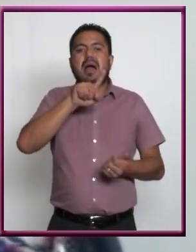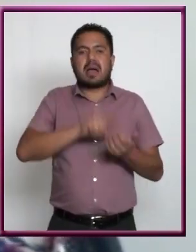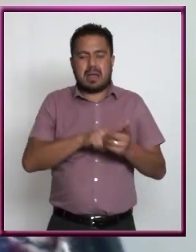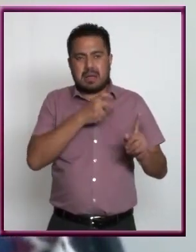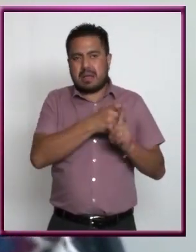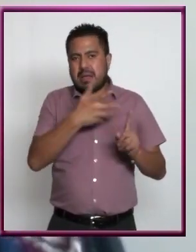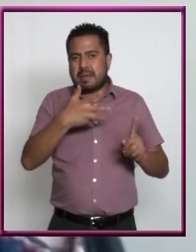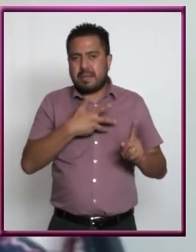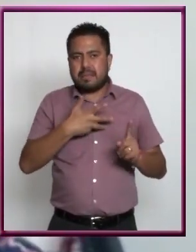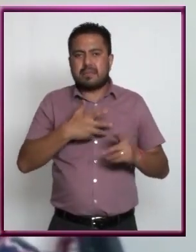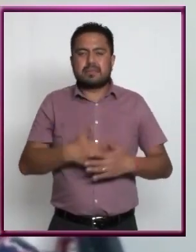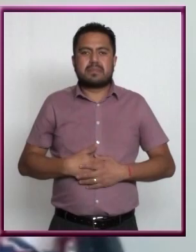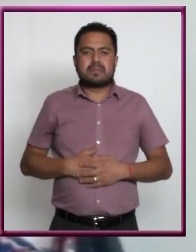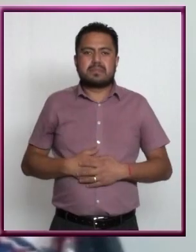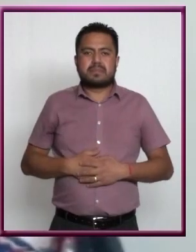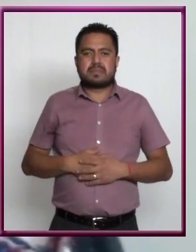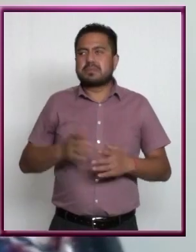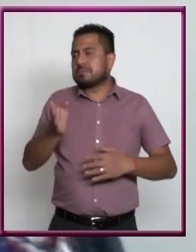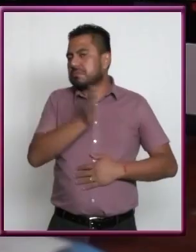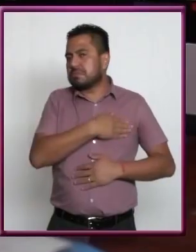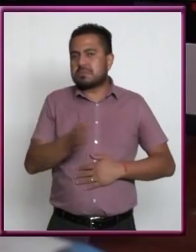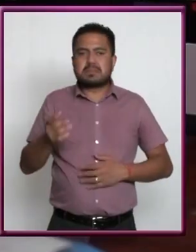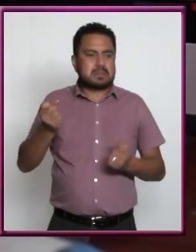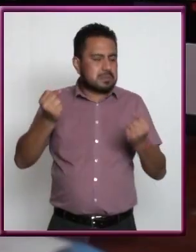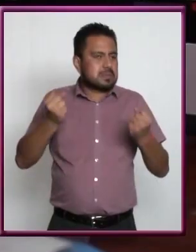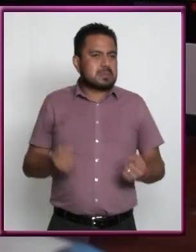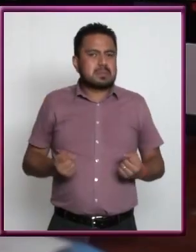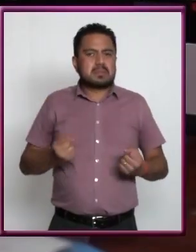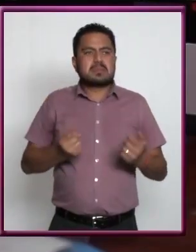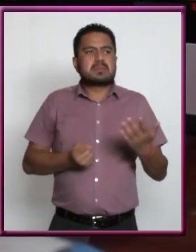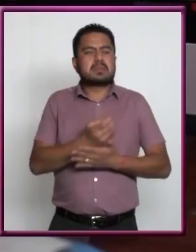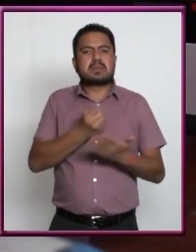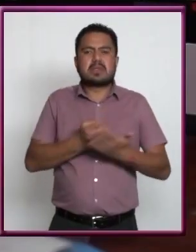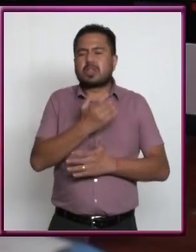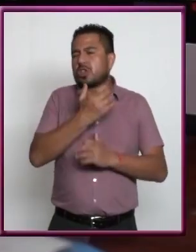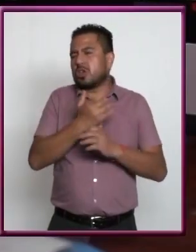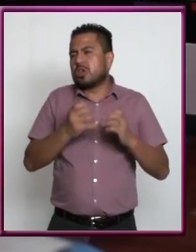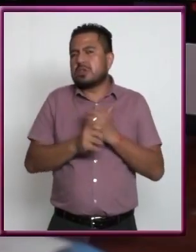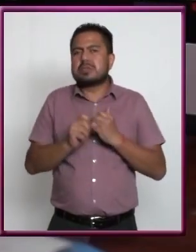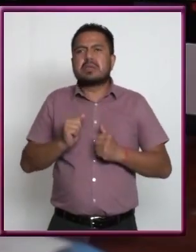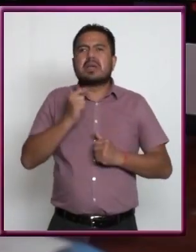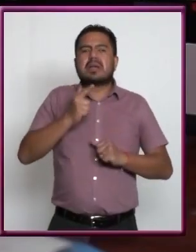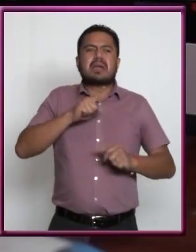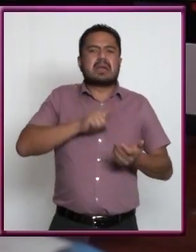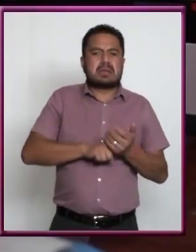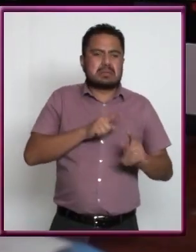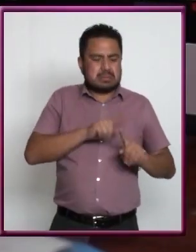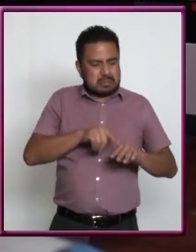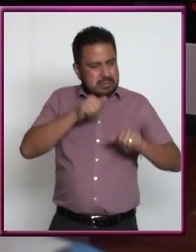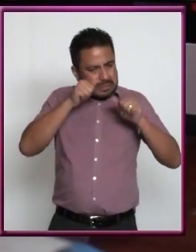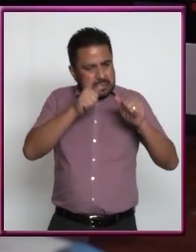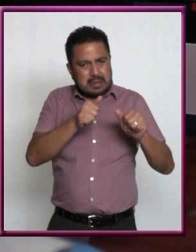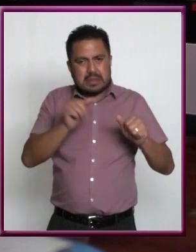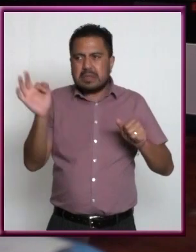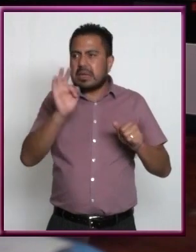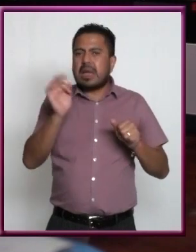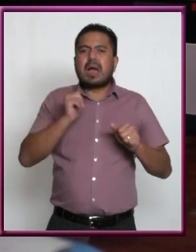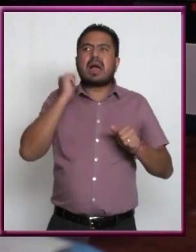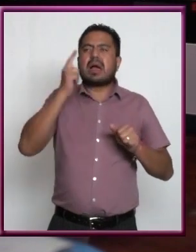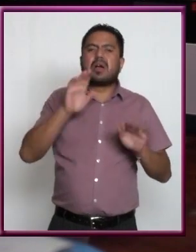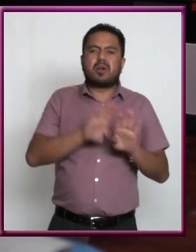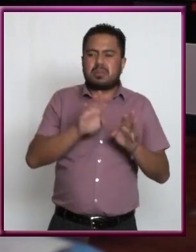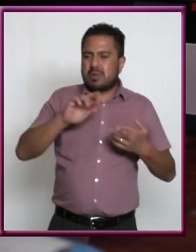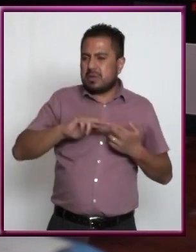por ahí. Y bueno, pues seguramente vayan saliendo cositas. Yo todavía tengo ahí pendiente como algo